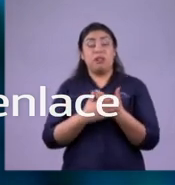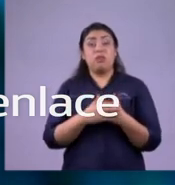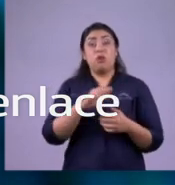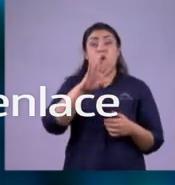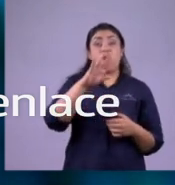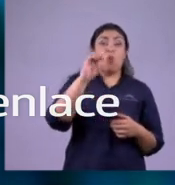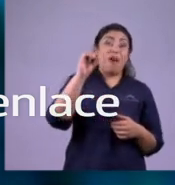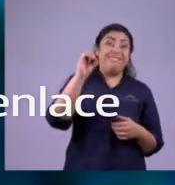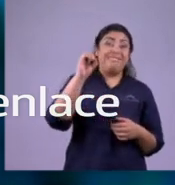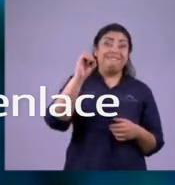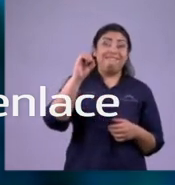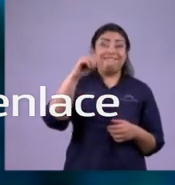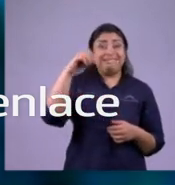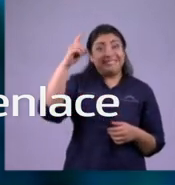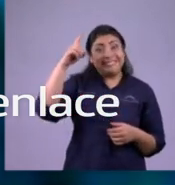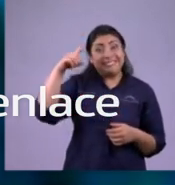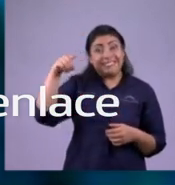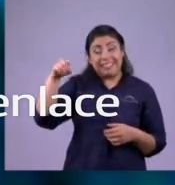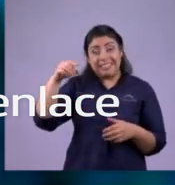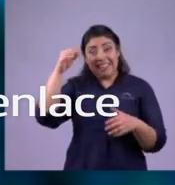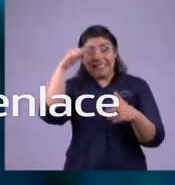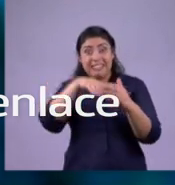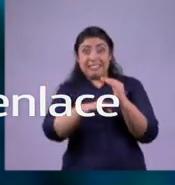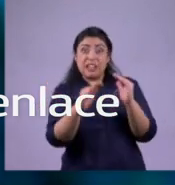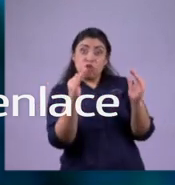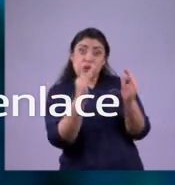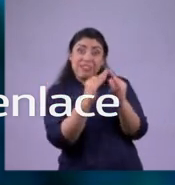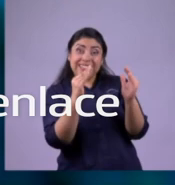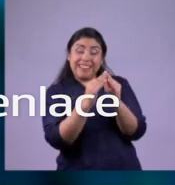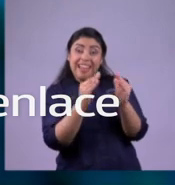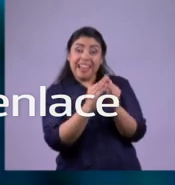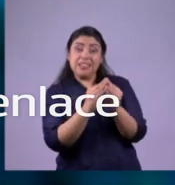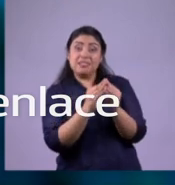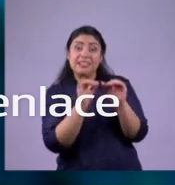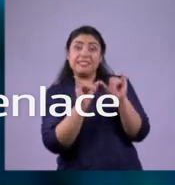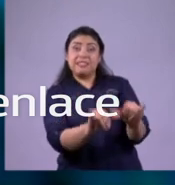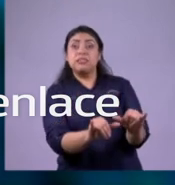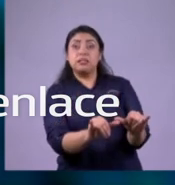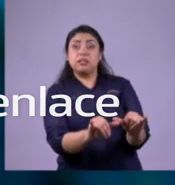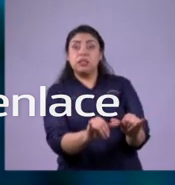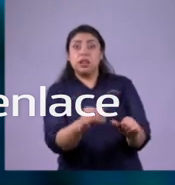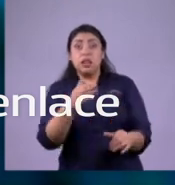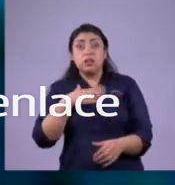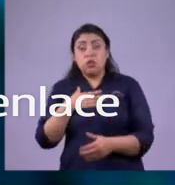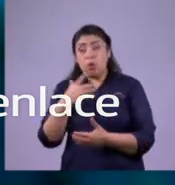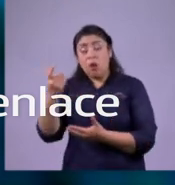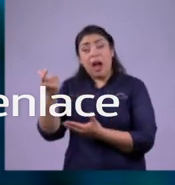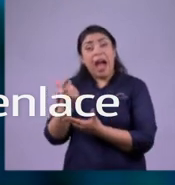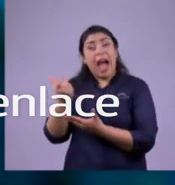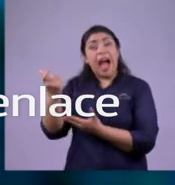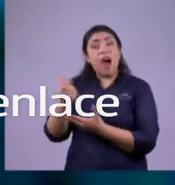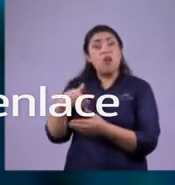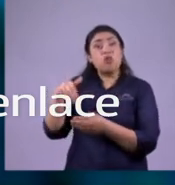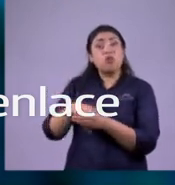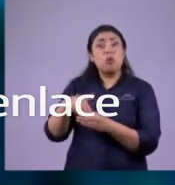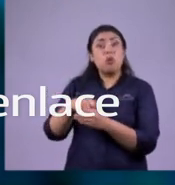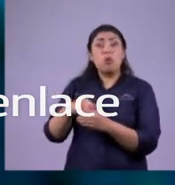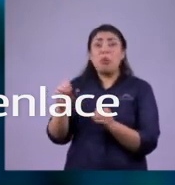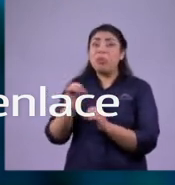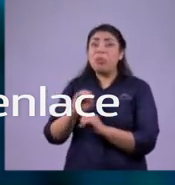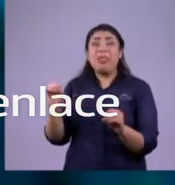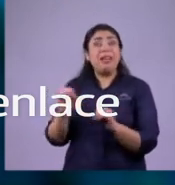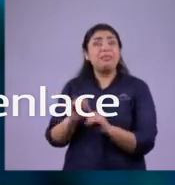toque de queda de 12 horas me agarró sin ahorros sin efectivo y la